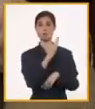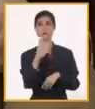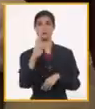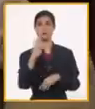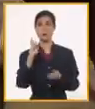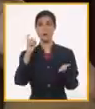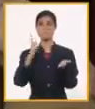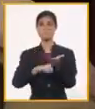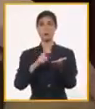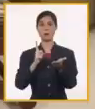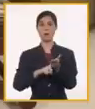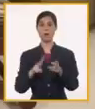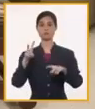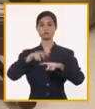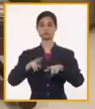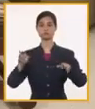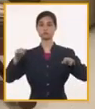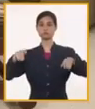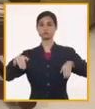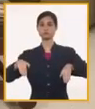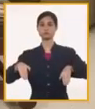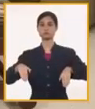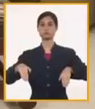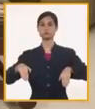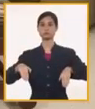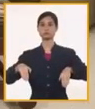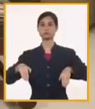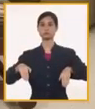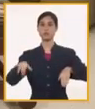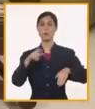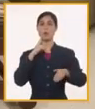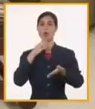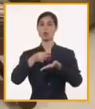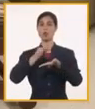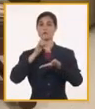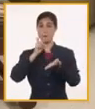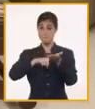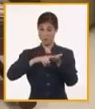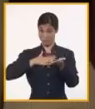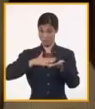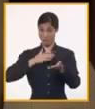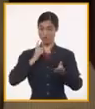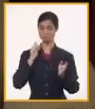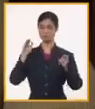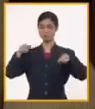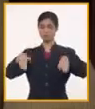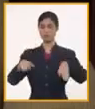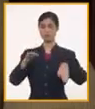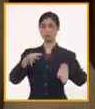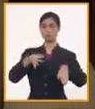en una silla así como esta, recostado, con una taza de café.